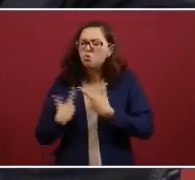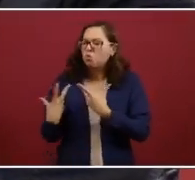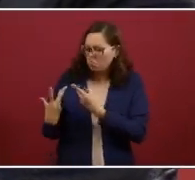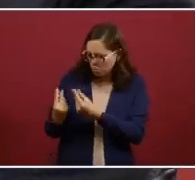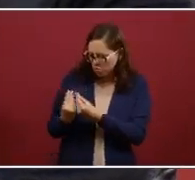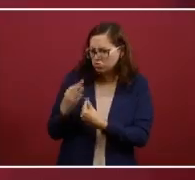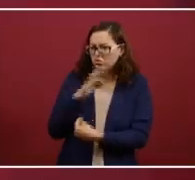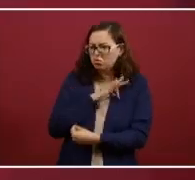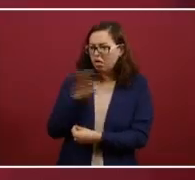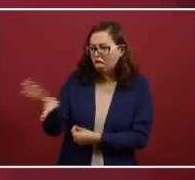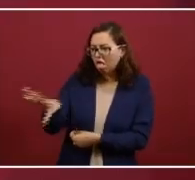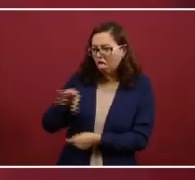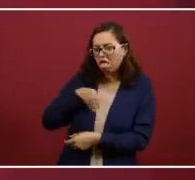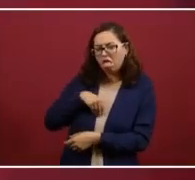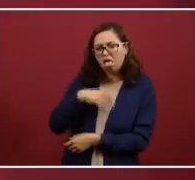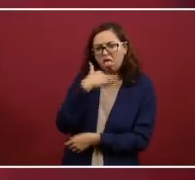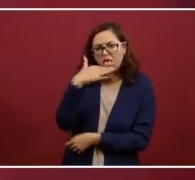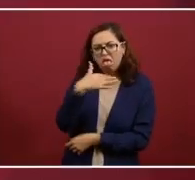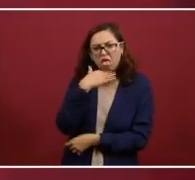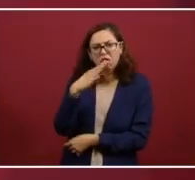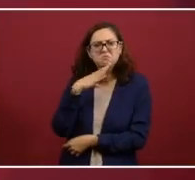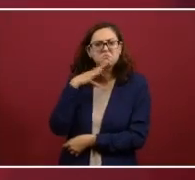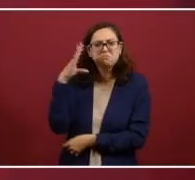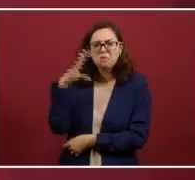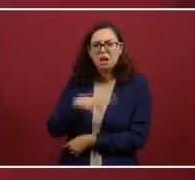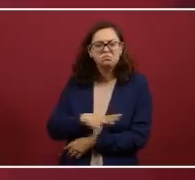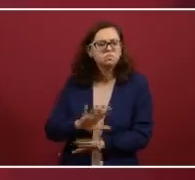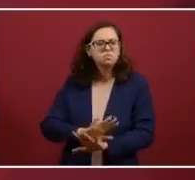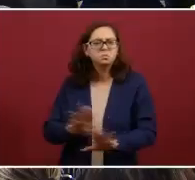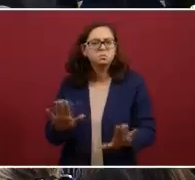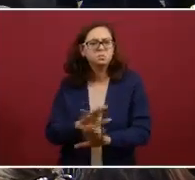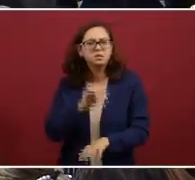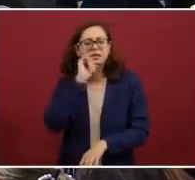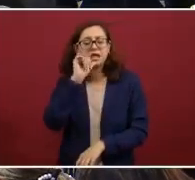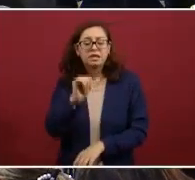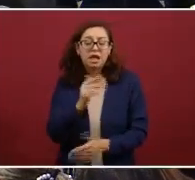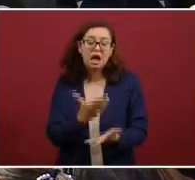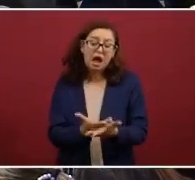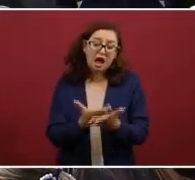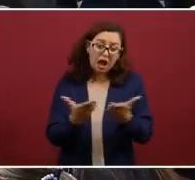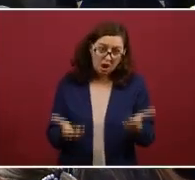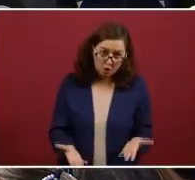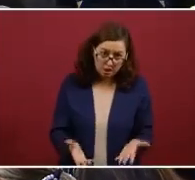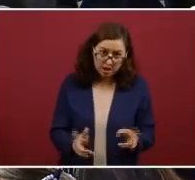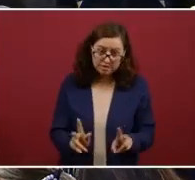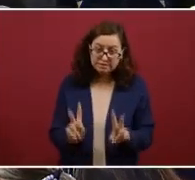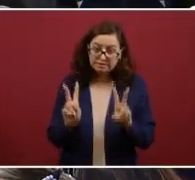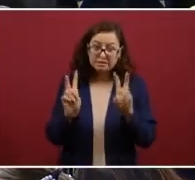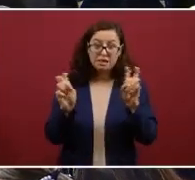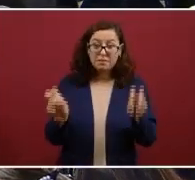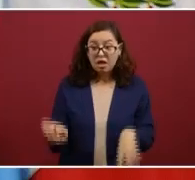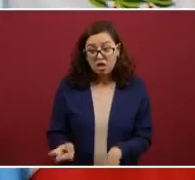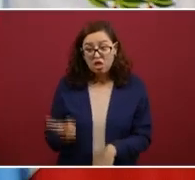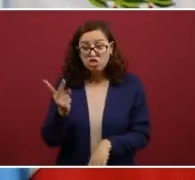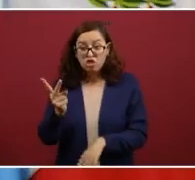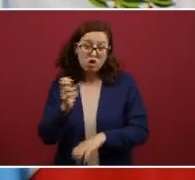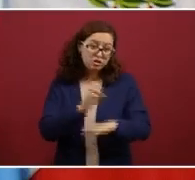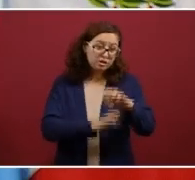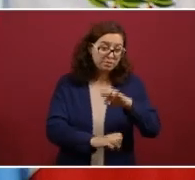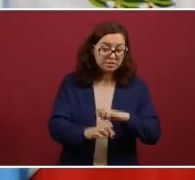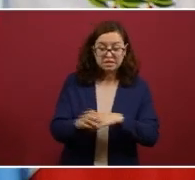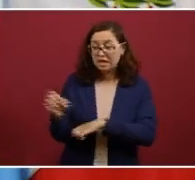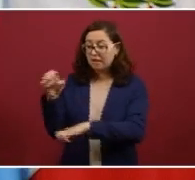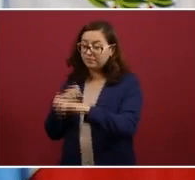las peticiones, las dos empresas, que son muy importantes, tanto